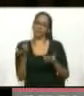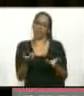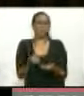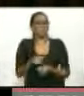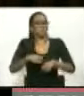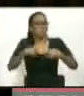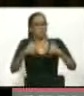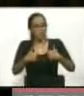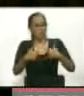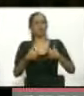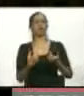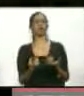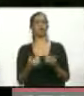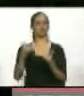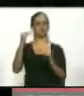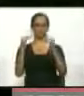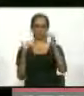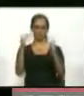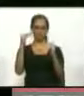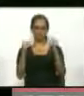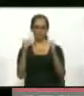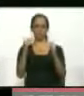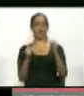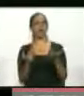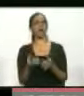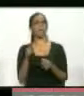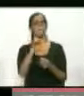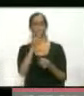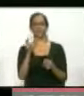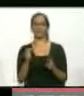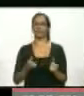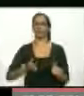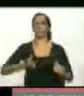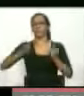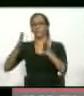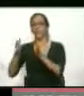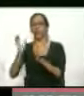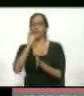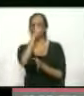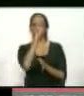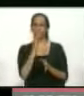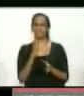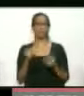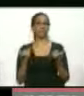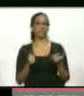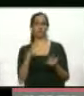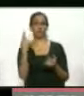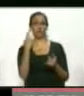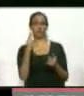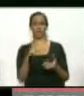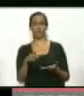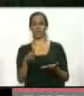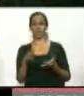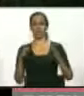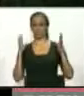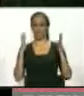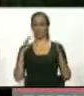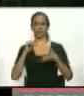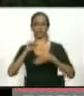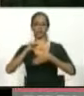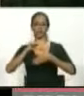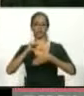como para hacerle contrapeso a los chinos de más arriba oa brasil que ya no sería el único gigante sudamericano